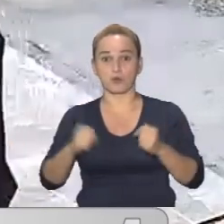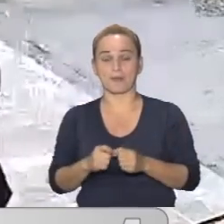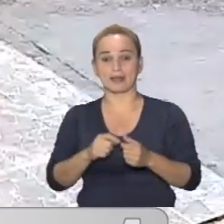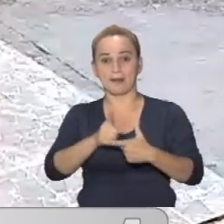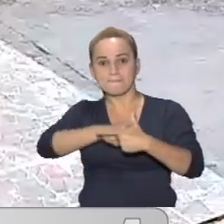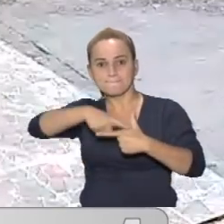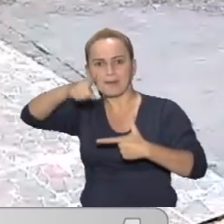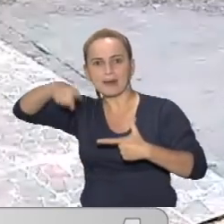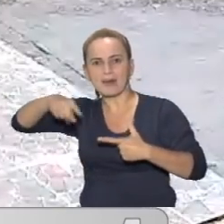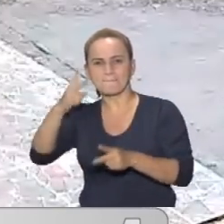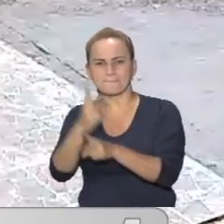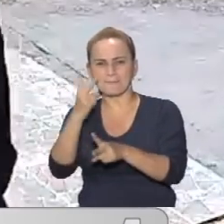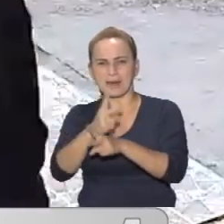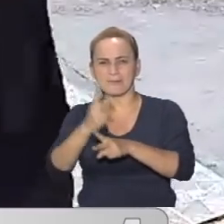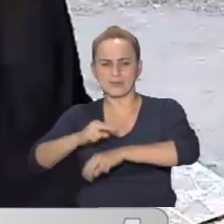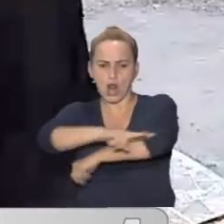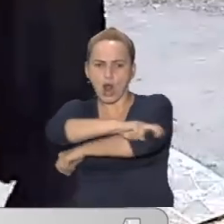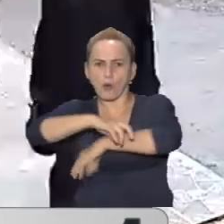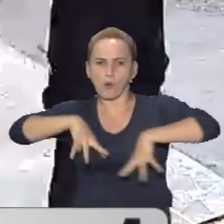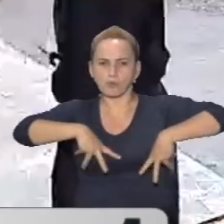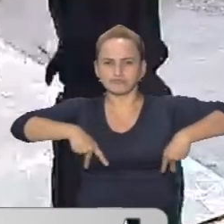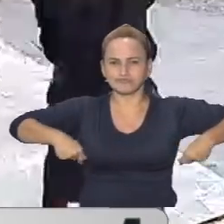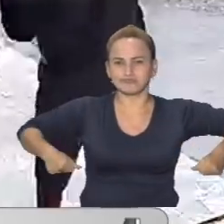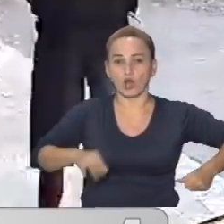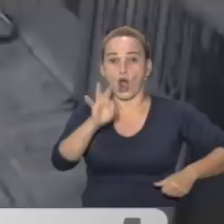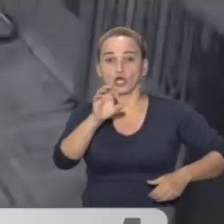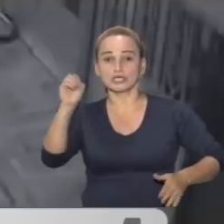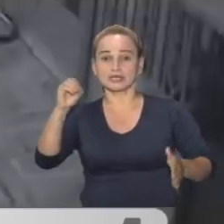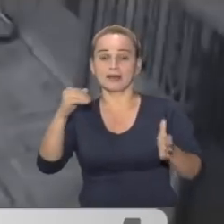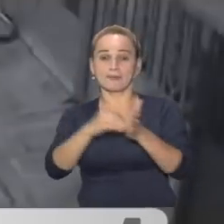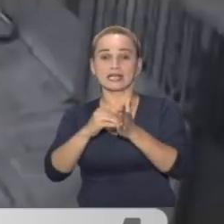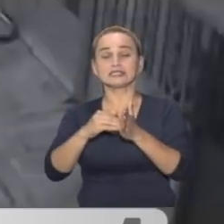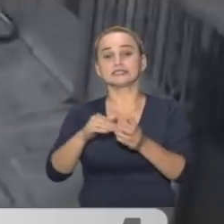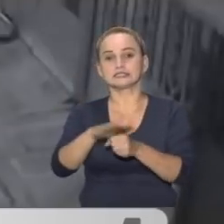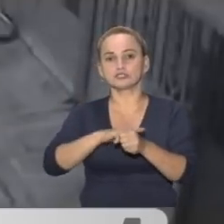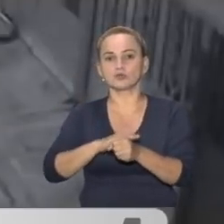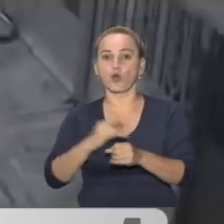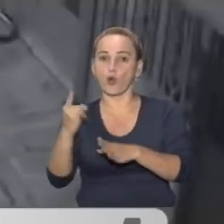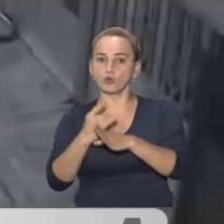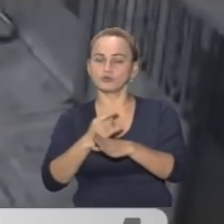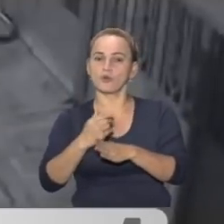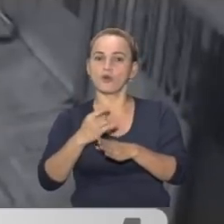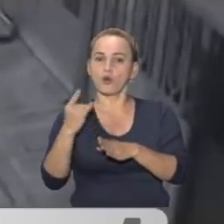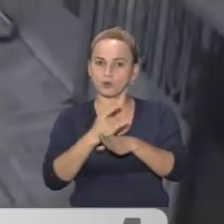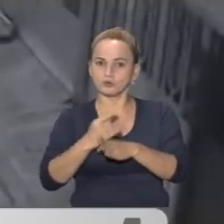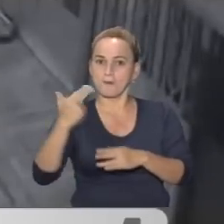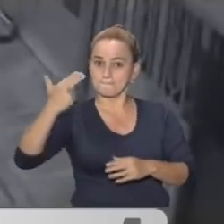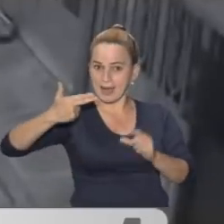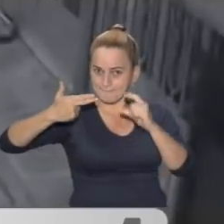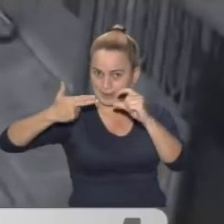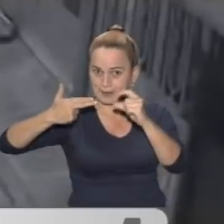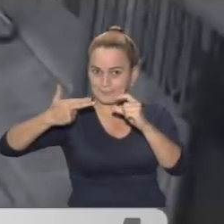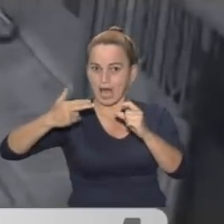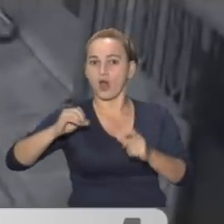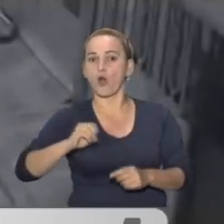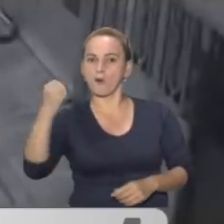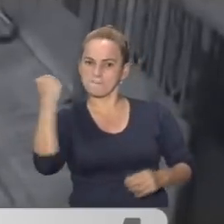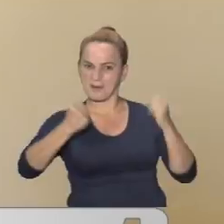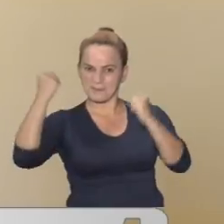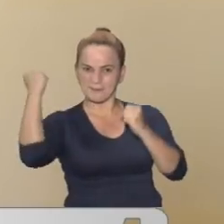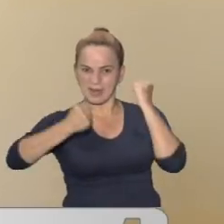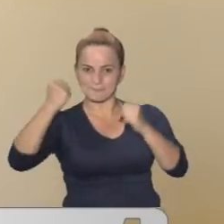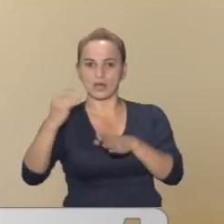violencia en medio de los denominados atracos. En más de 80.000 casos hubo uso de armas, en su mayoría traumáticas y armas